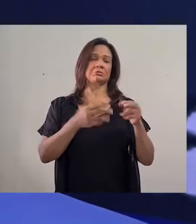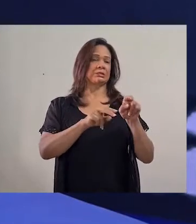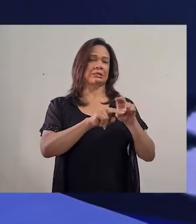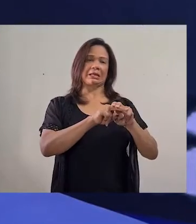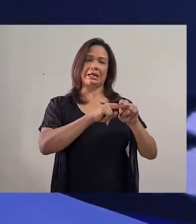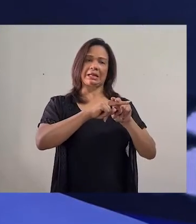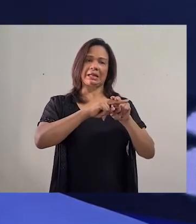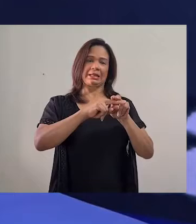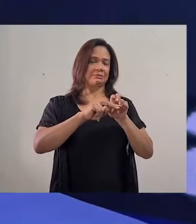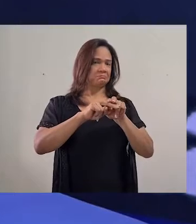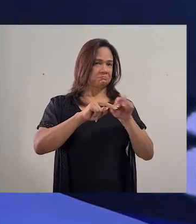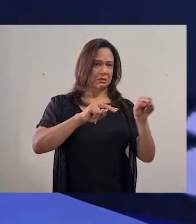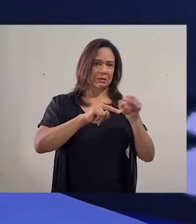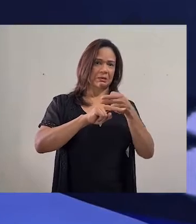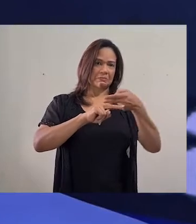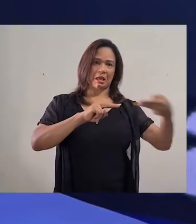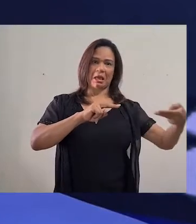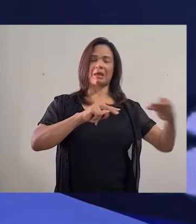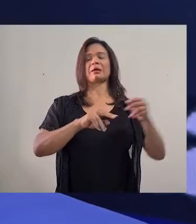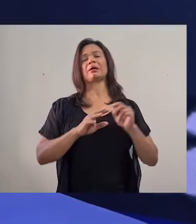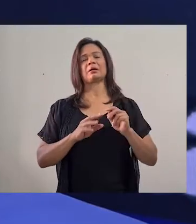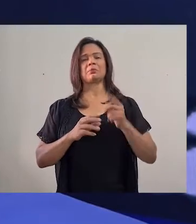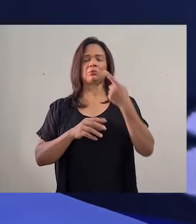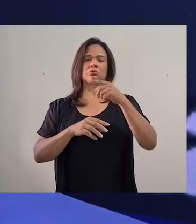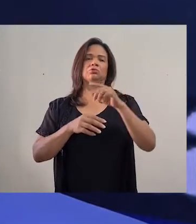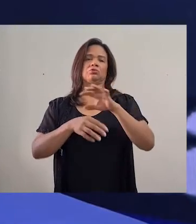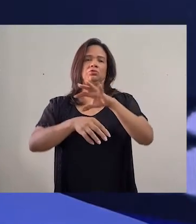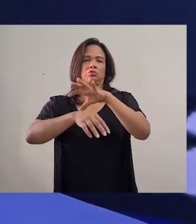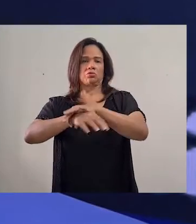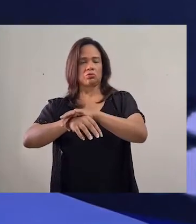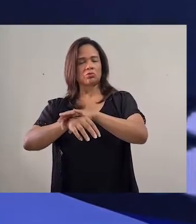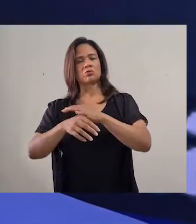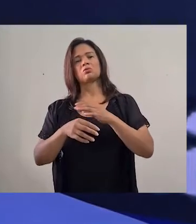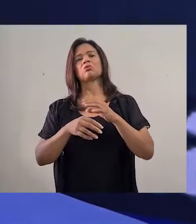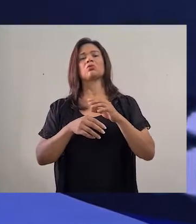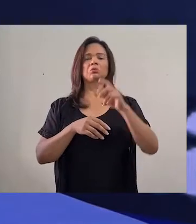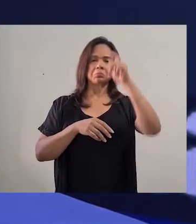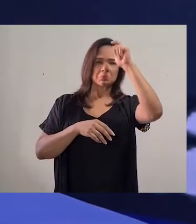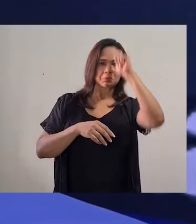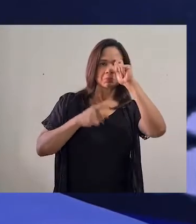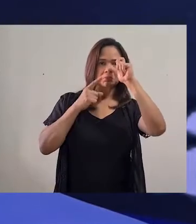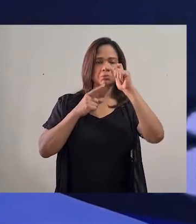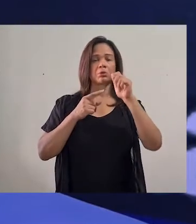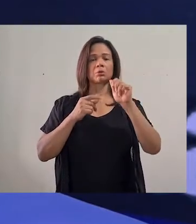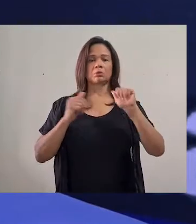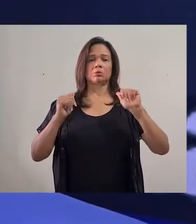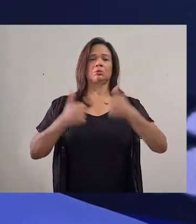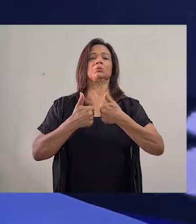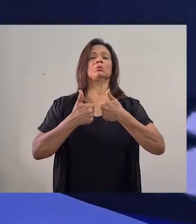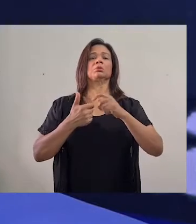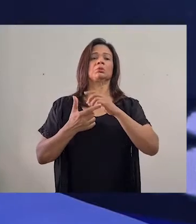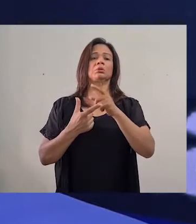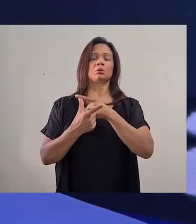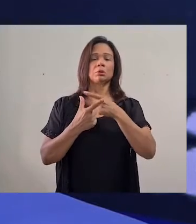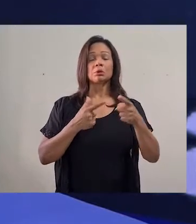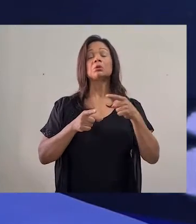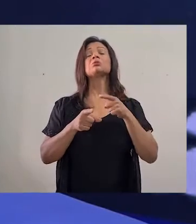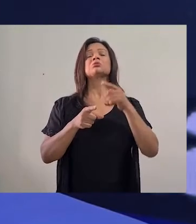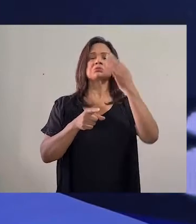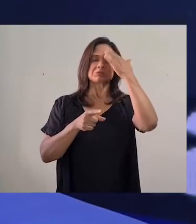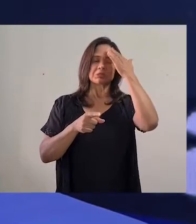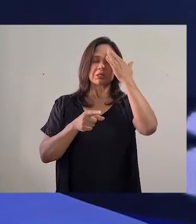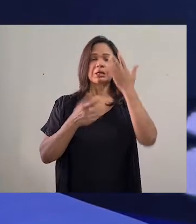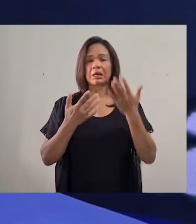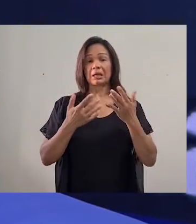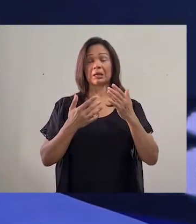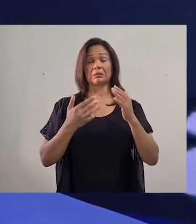acostaba porque le dejaban entero el cuadro. O sea, por tener un brazalete, él usaba una gorrita que decía autism. Entonces,